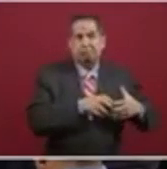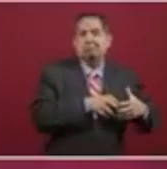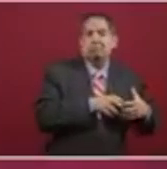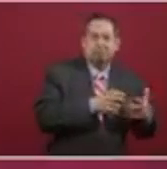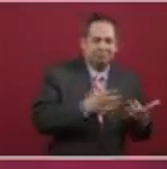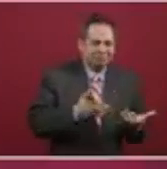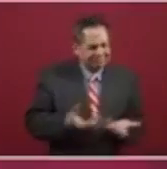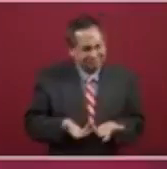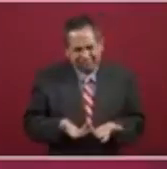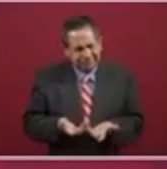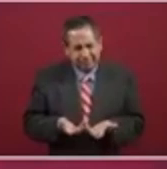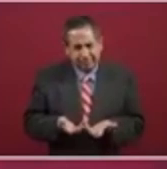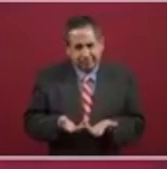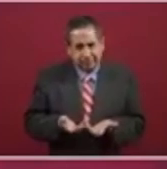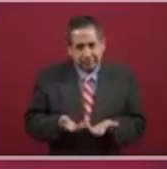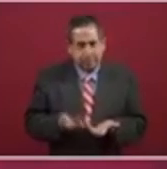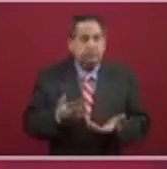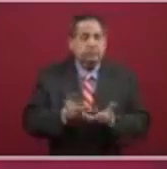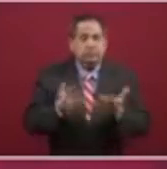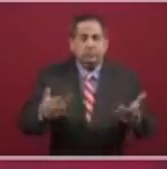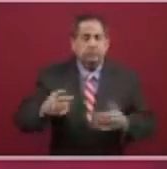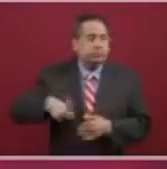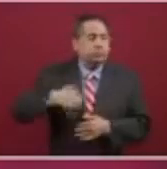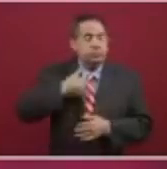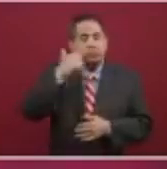¿Qué queremos lograr?